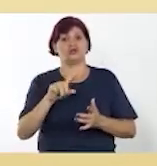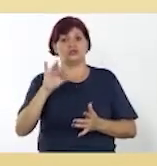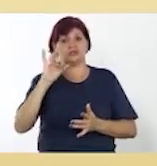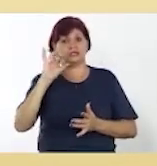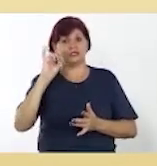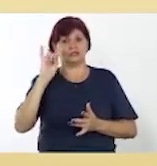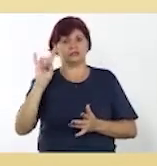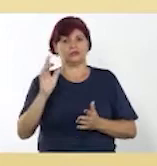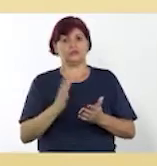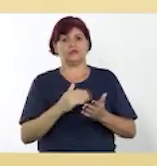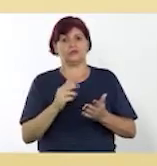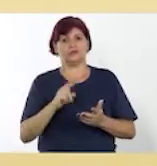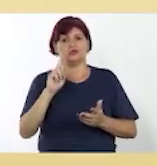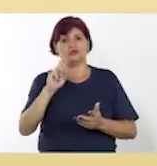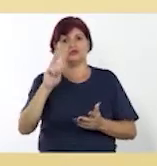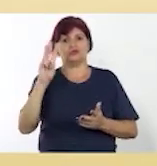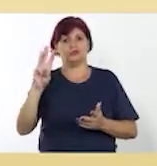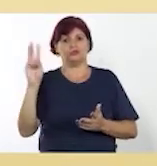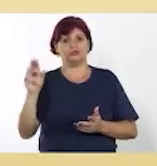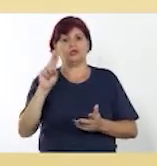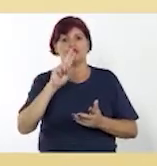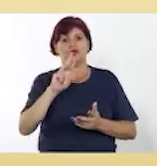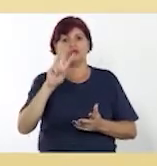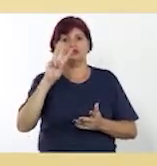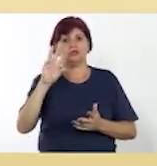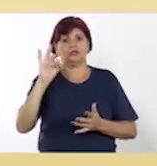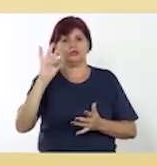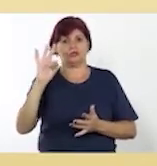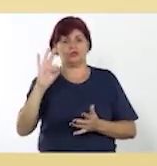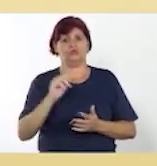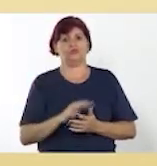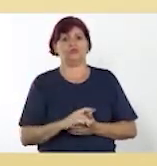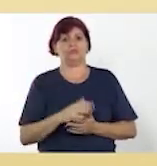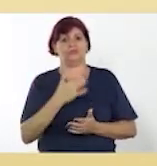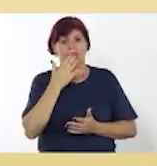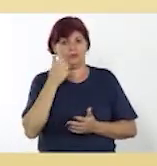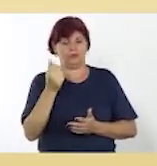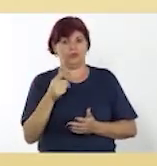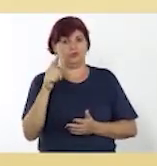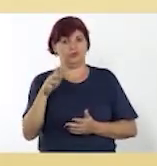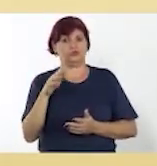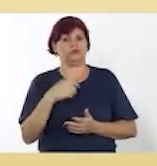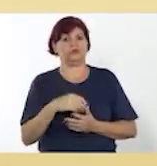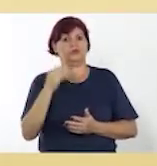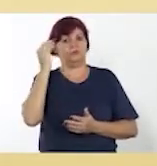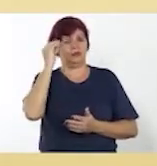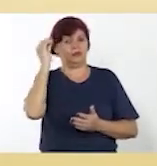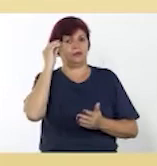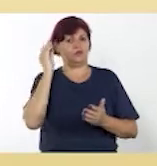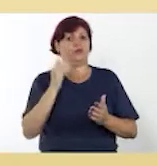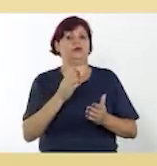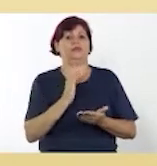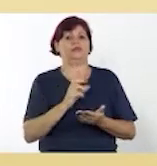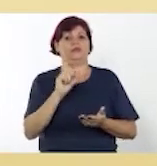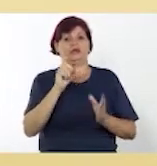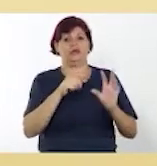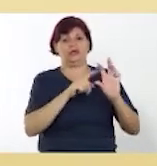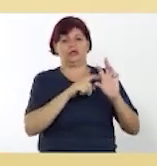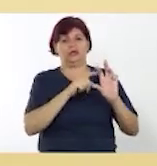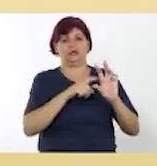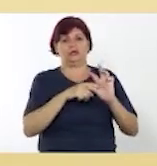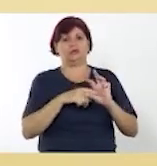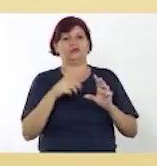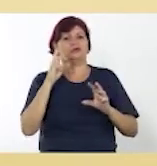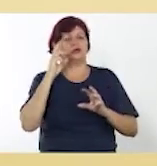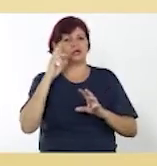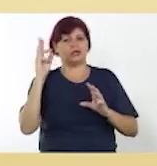está fundamentalmente en el libro de texto, capítulo 3, epígrafe 18 y 19 de las páginas 233 y 238.